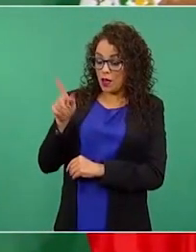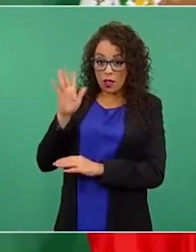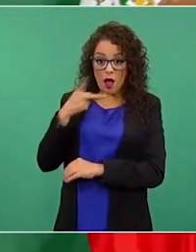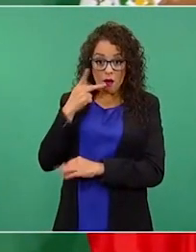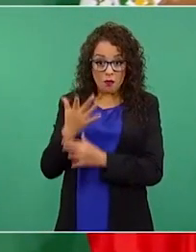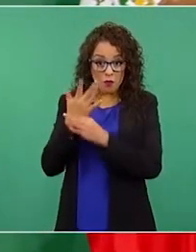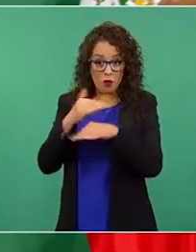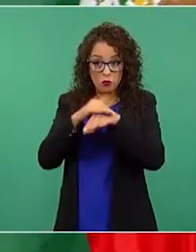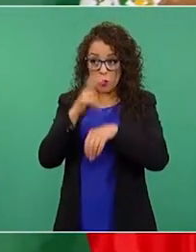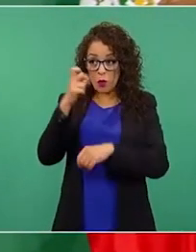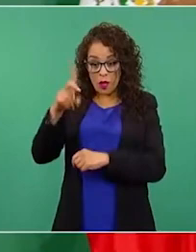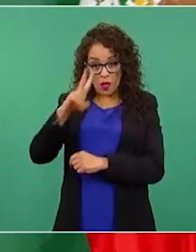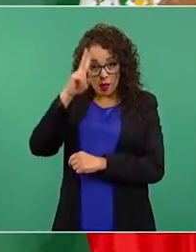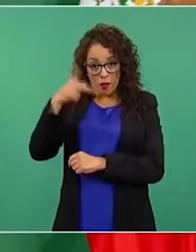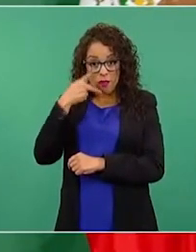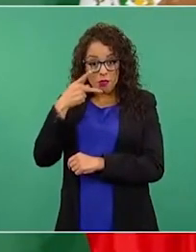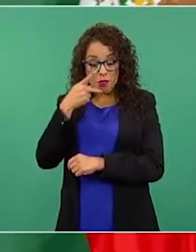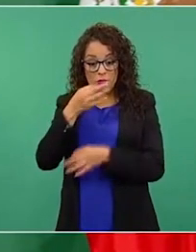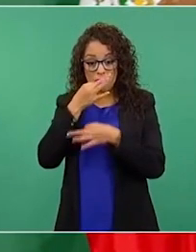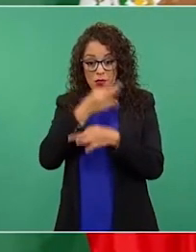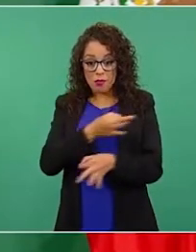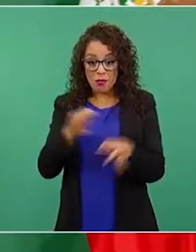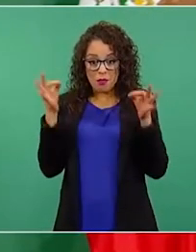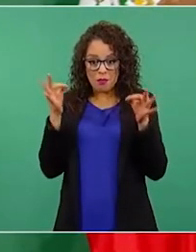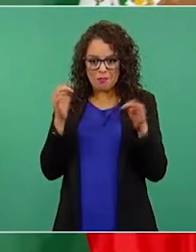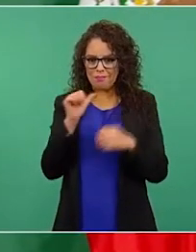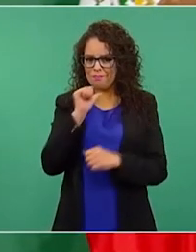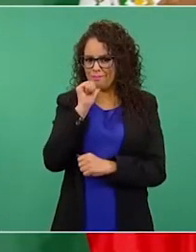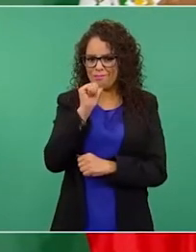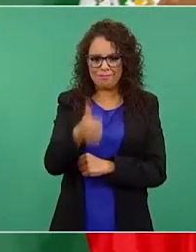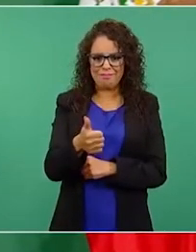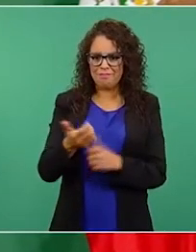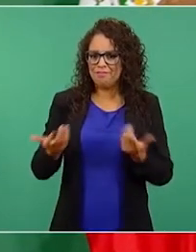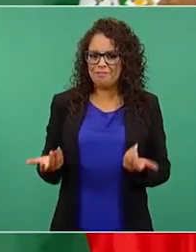negras, ni de Aguilar Camín,